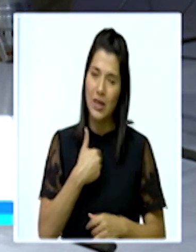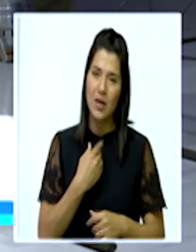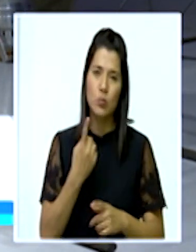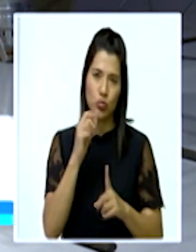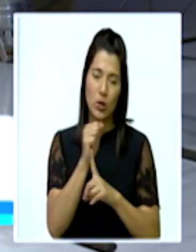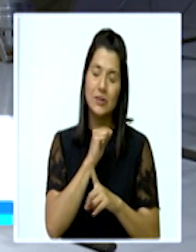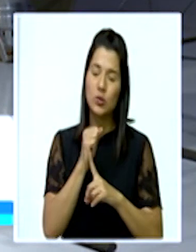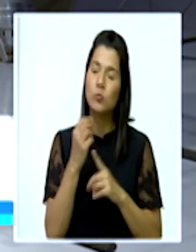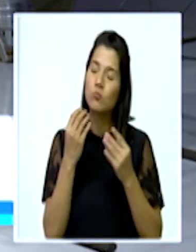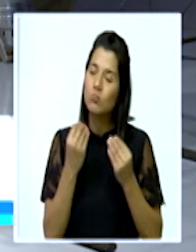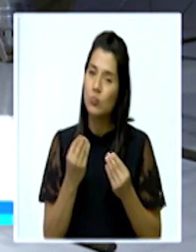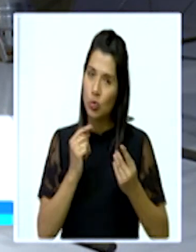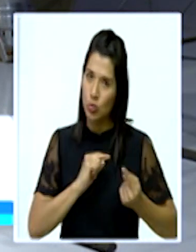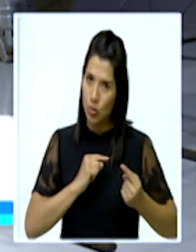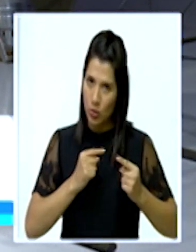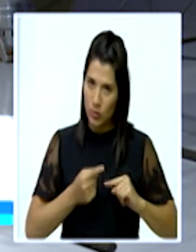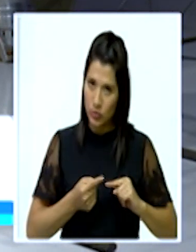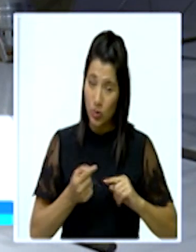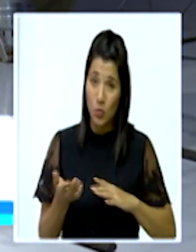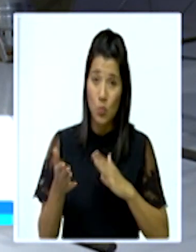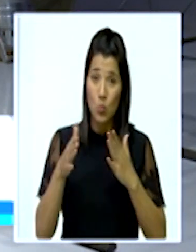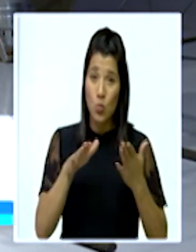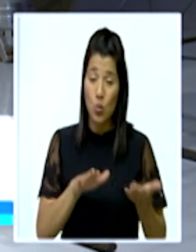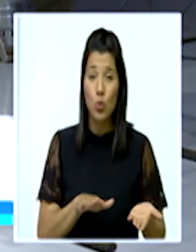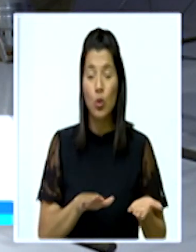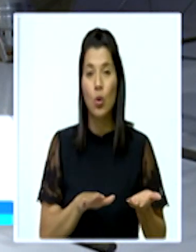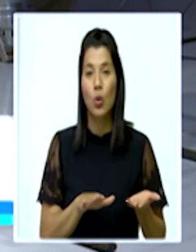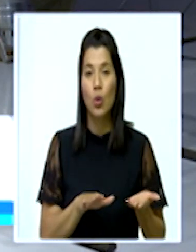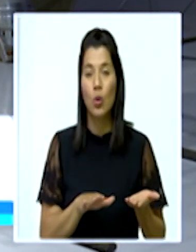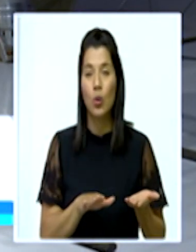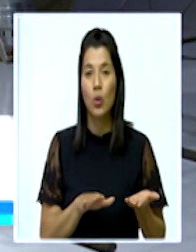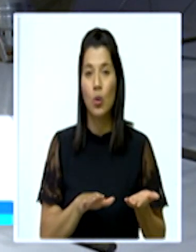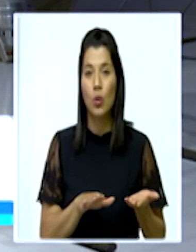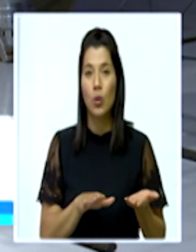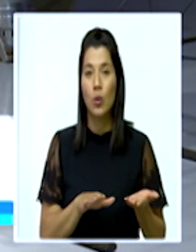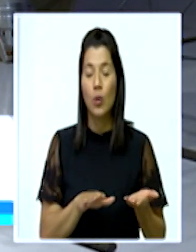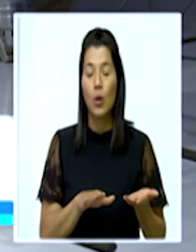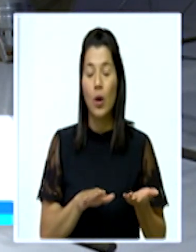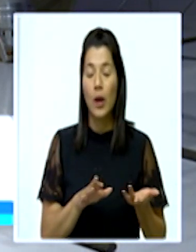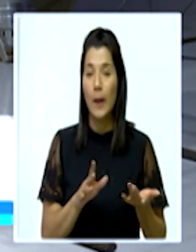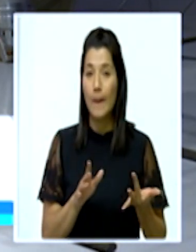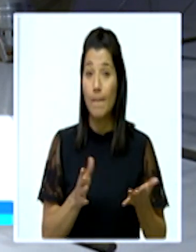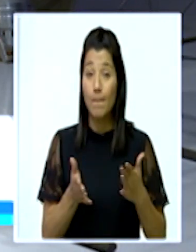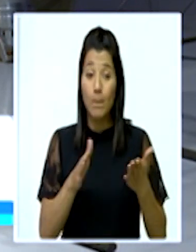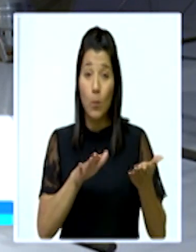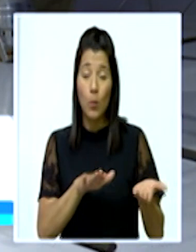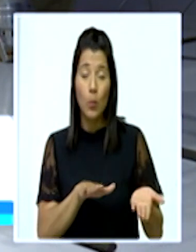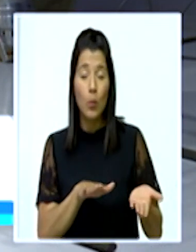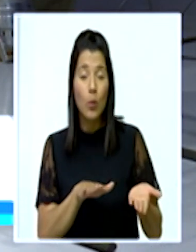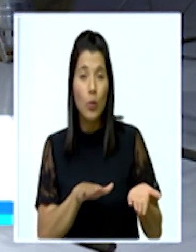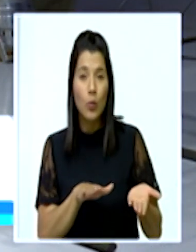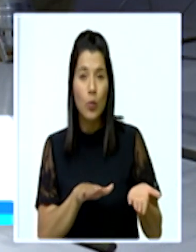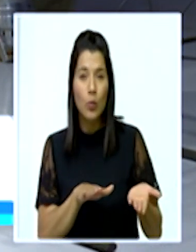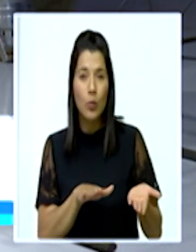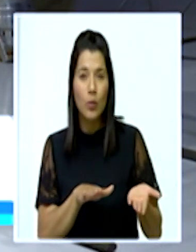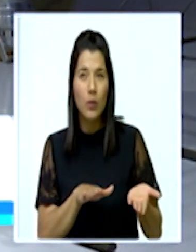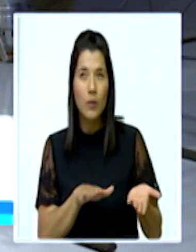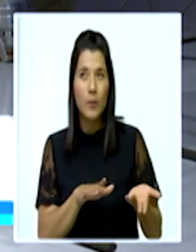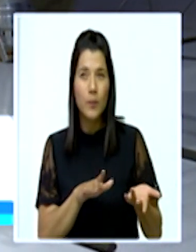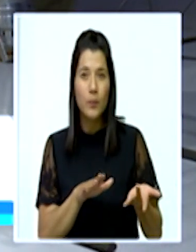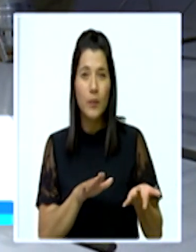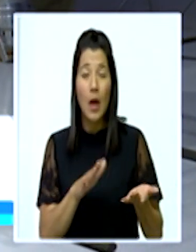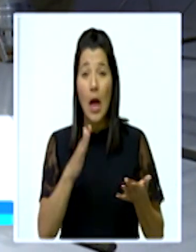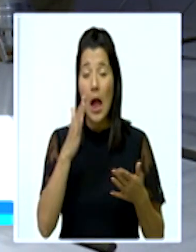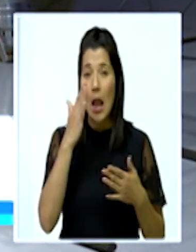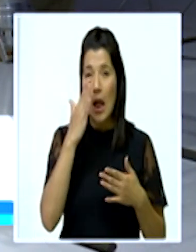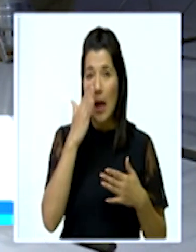muy dolorosa, que fue la muerte y desaparición de una por decir así, la